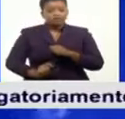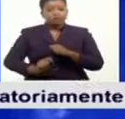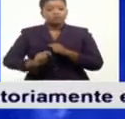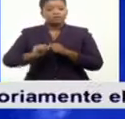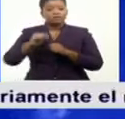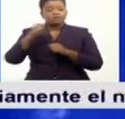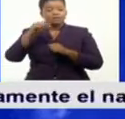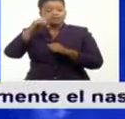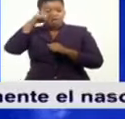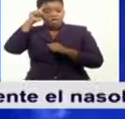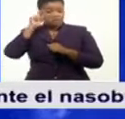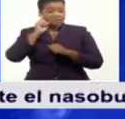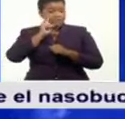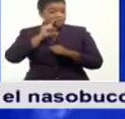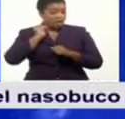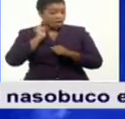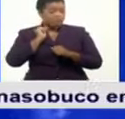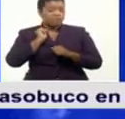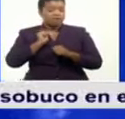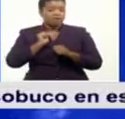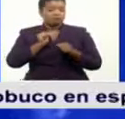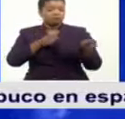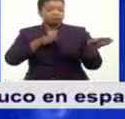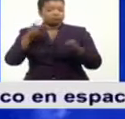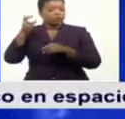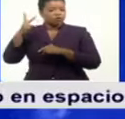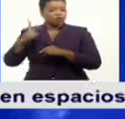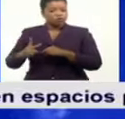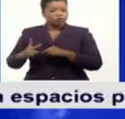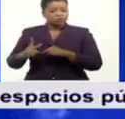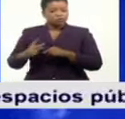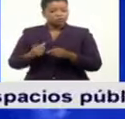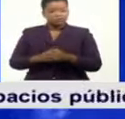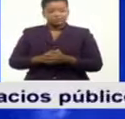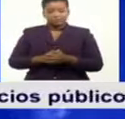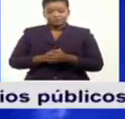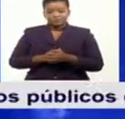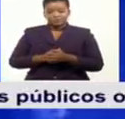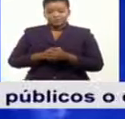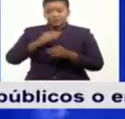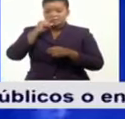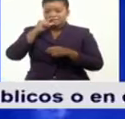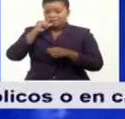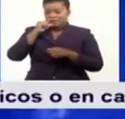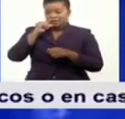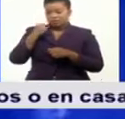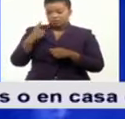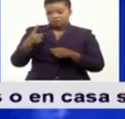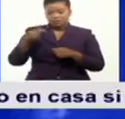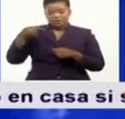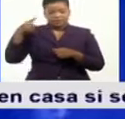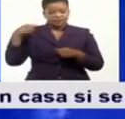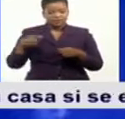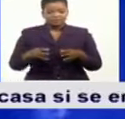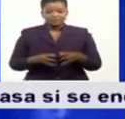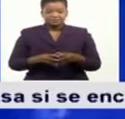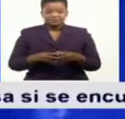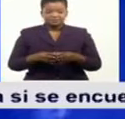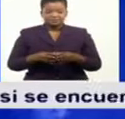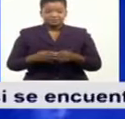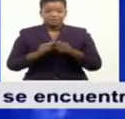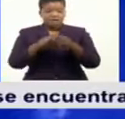con 2 cada uno, Moa 4 y Vales un caso en el día de ayer.